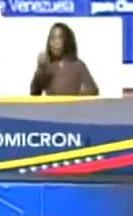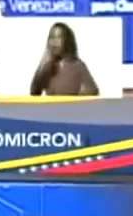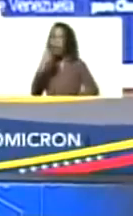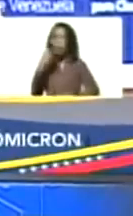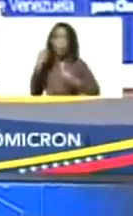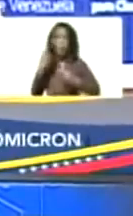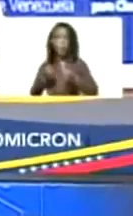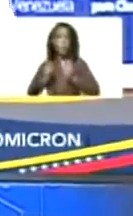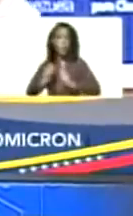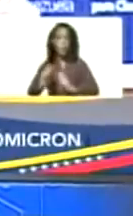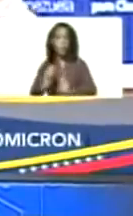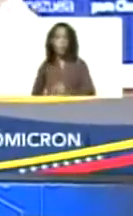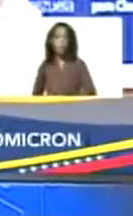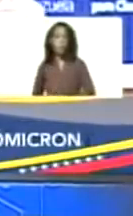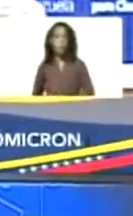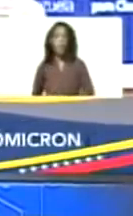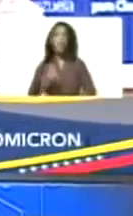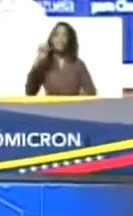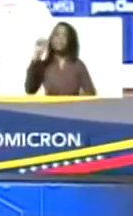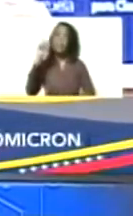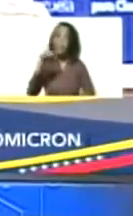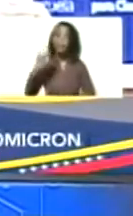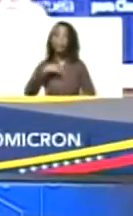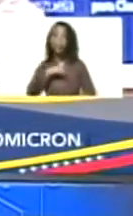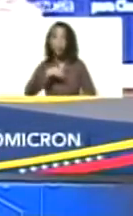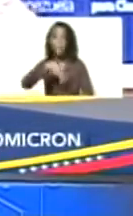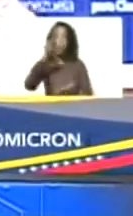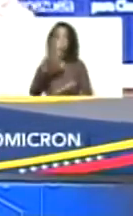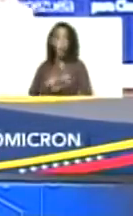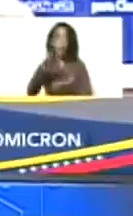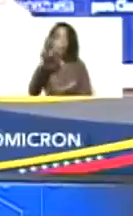los tratamientos. También estamos aprobando, estoy